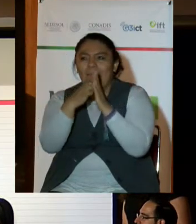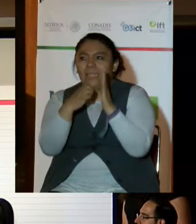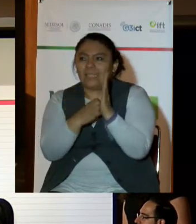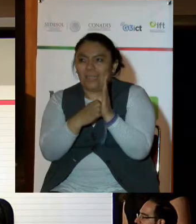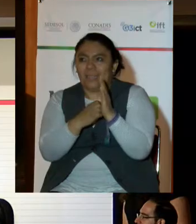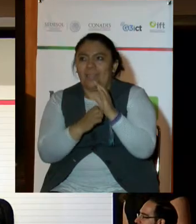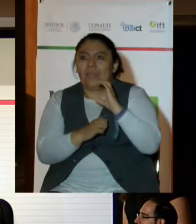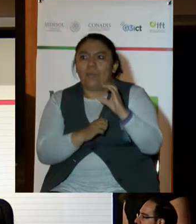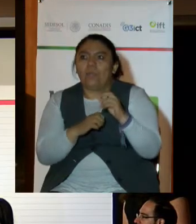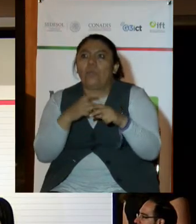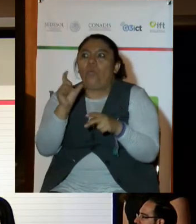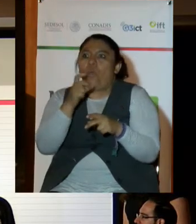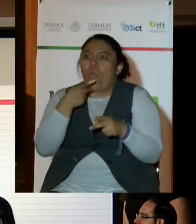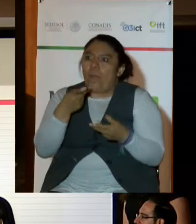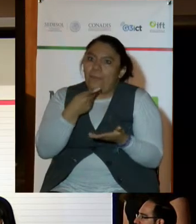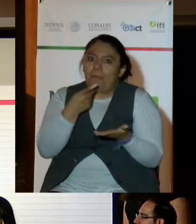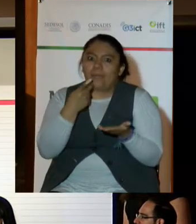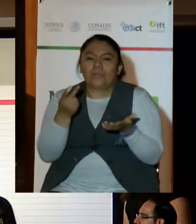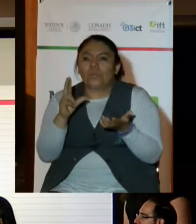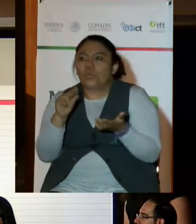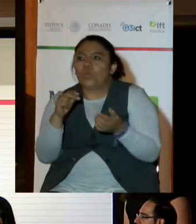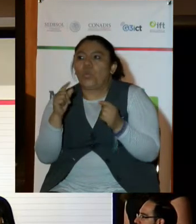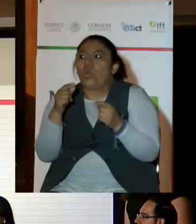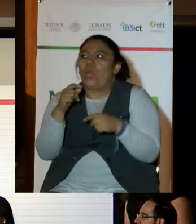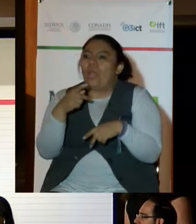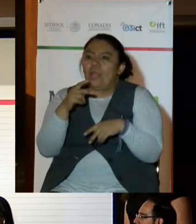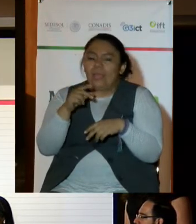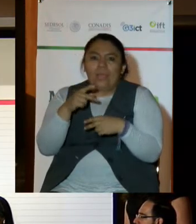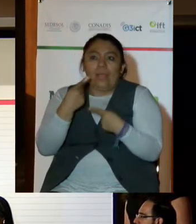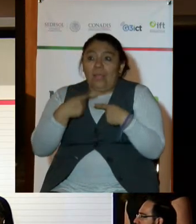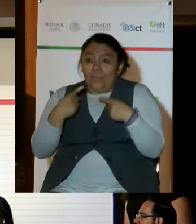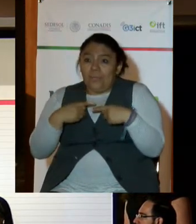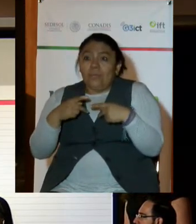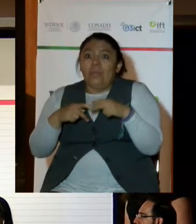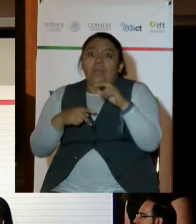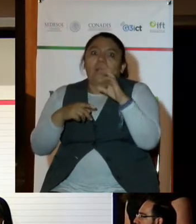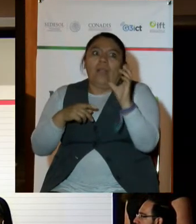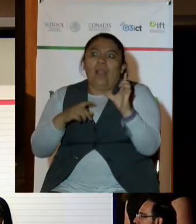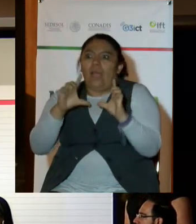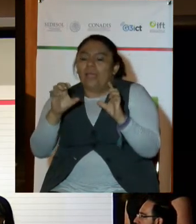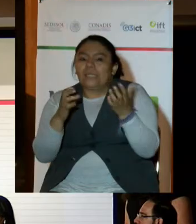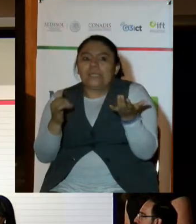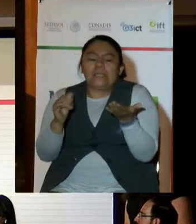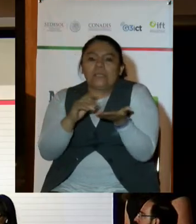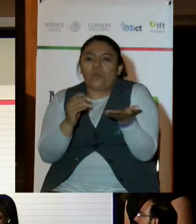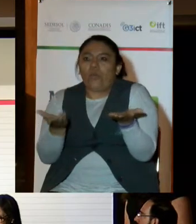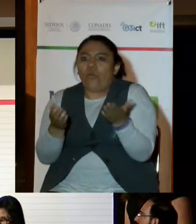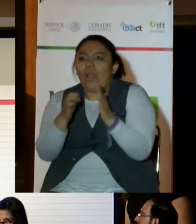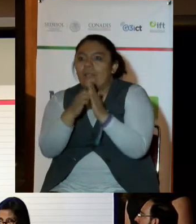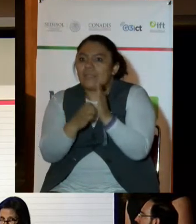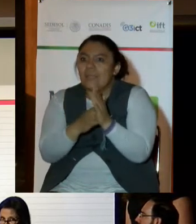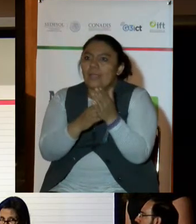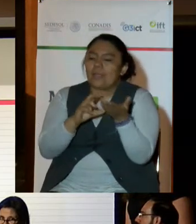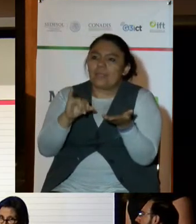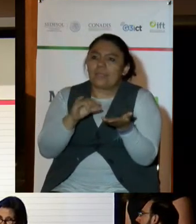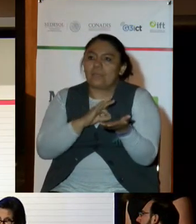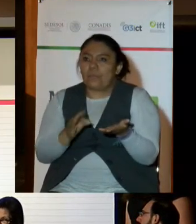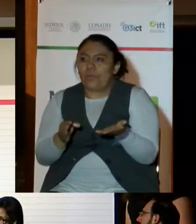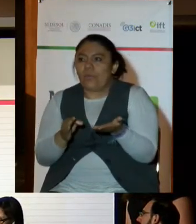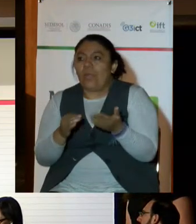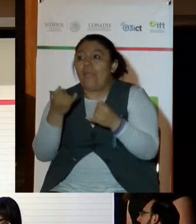intervención es que de este lado estamos mostrando esa unión, esa organización, estamos mostrando acuerdos, porque